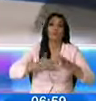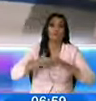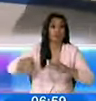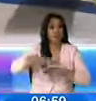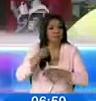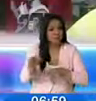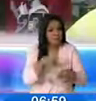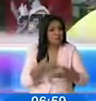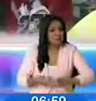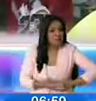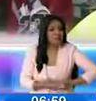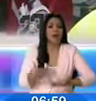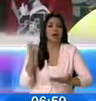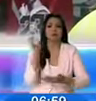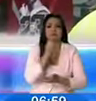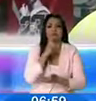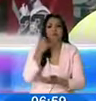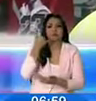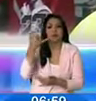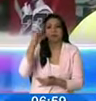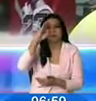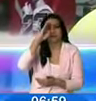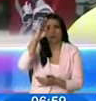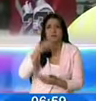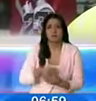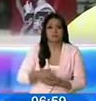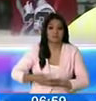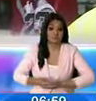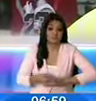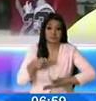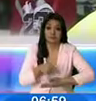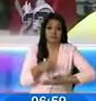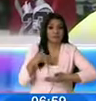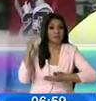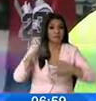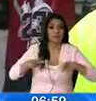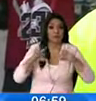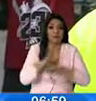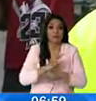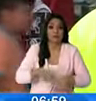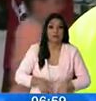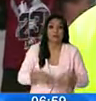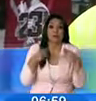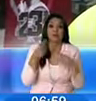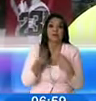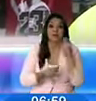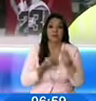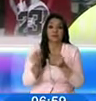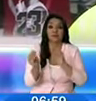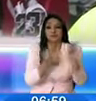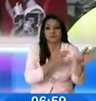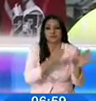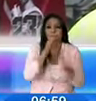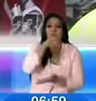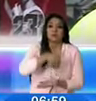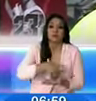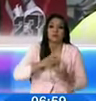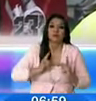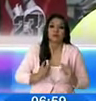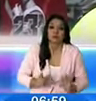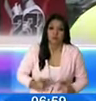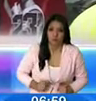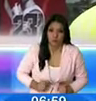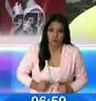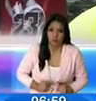Policía Nacional. Nosotros precautelamos la integridad de la niña trasladándole inmediatamente a una unidad de salud, esto